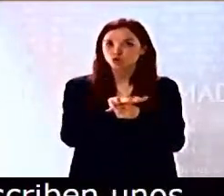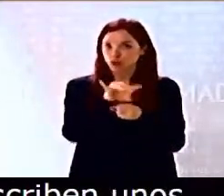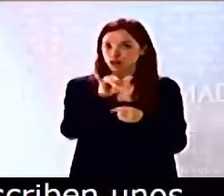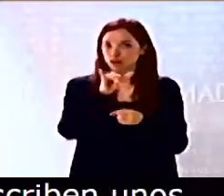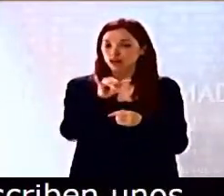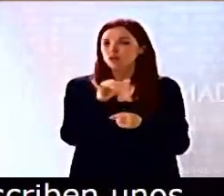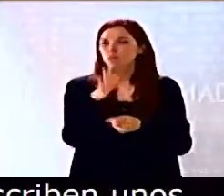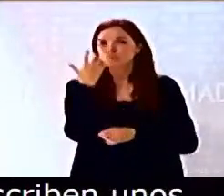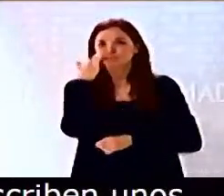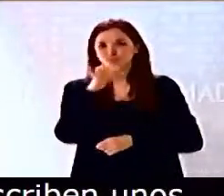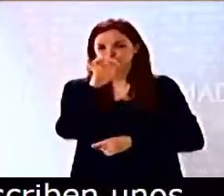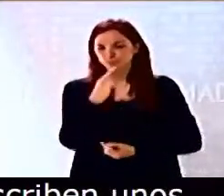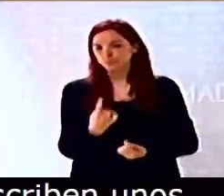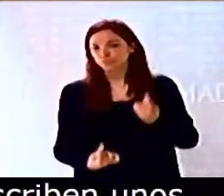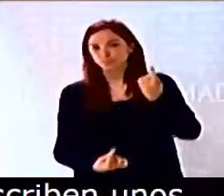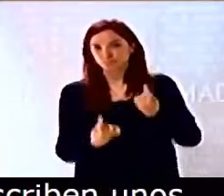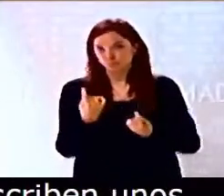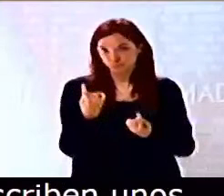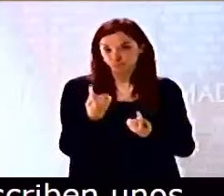muy raros